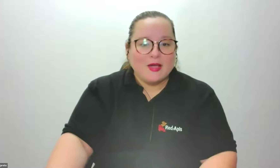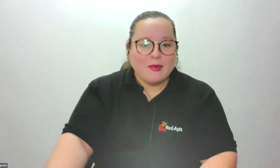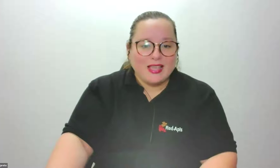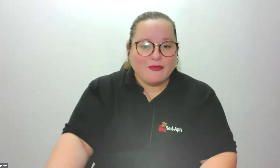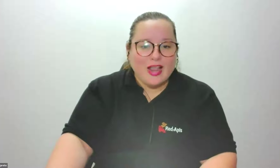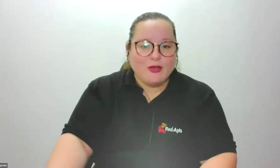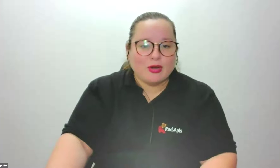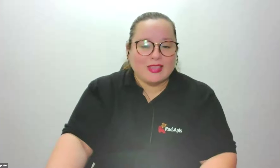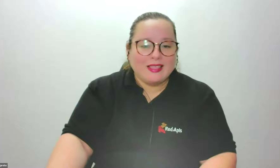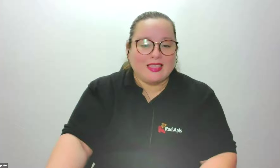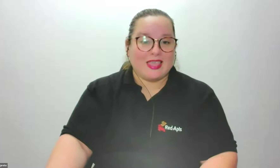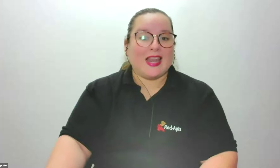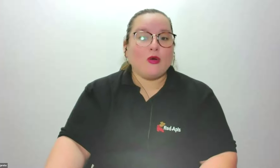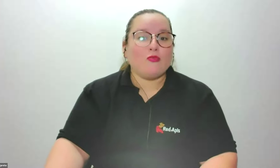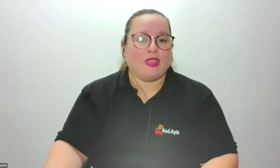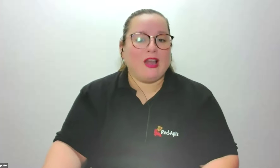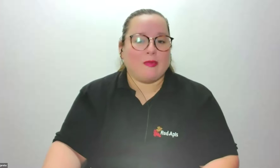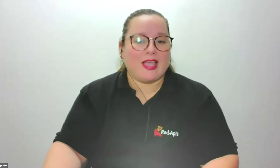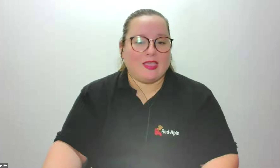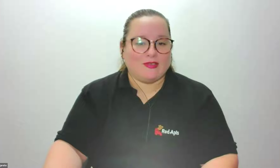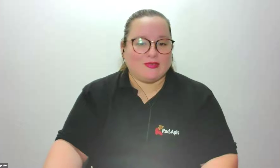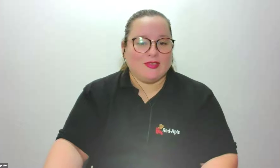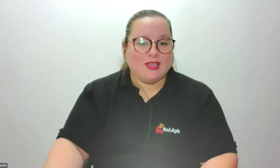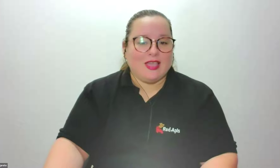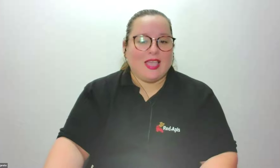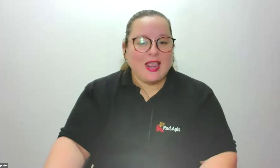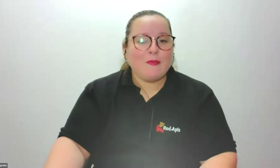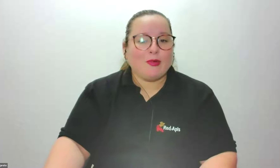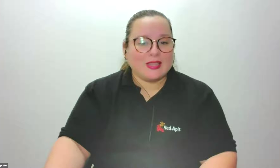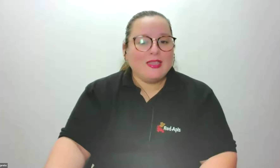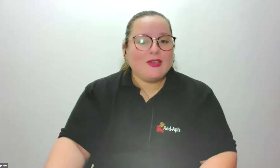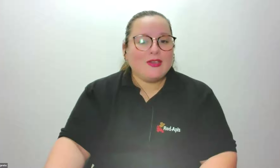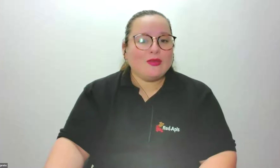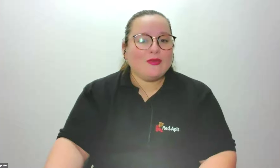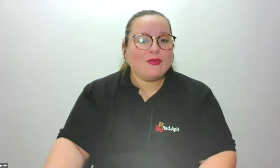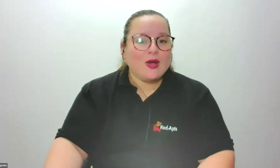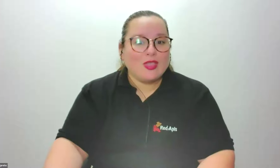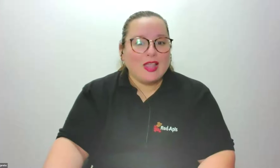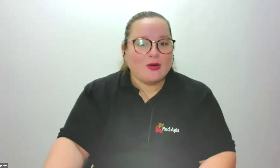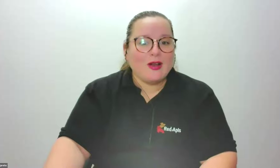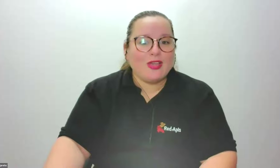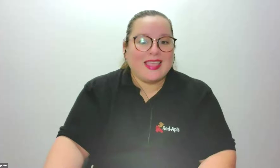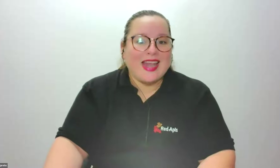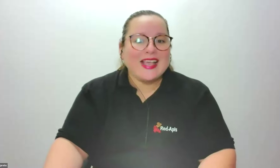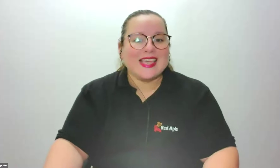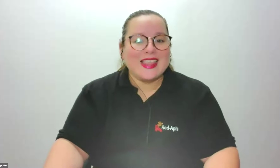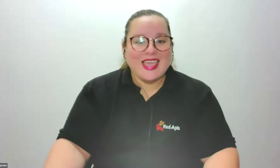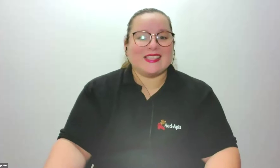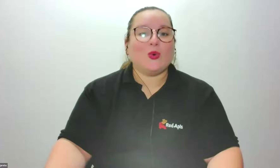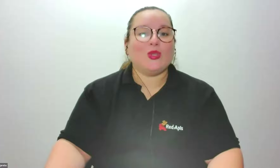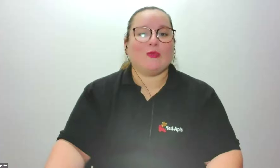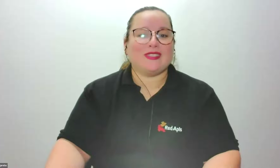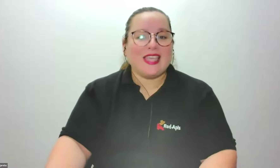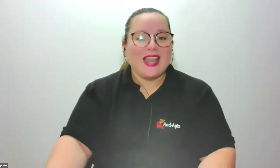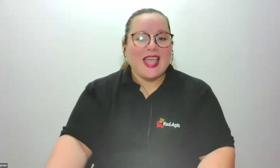ideas para que fuera algo importante, generar un modelo para ellos. Era importante que ellos tuvieran un modelo o algo que les generara